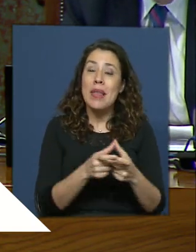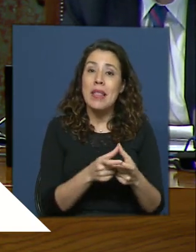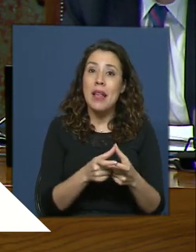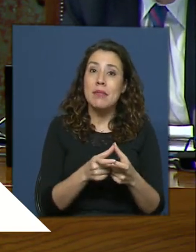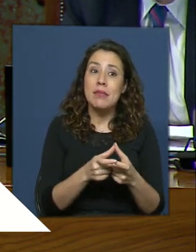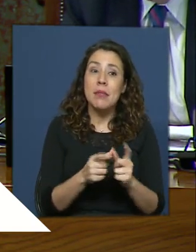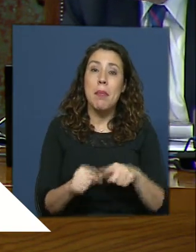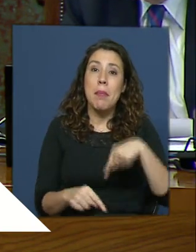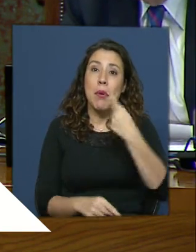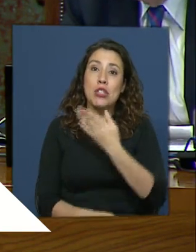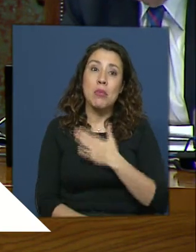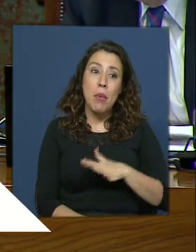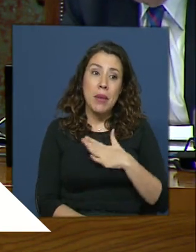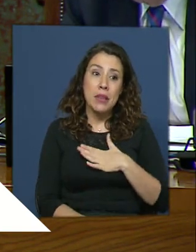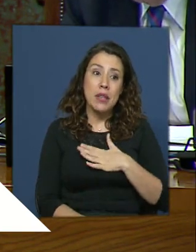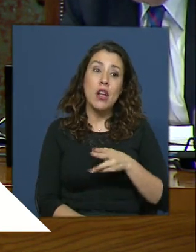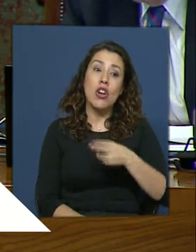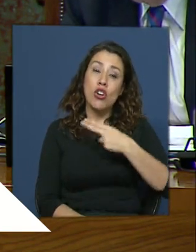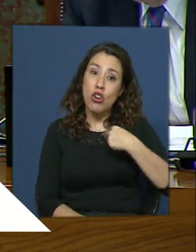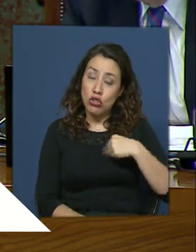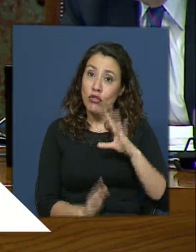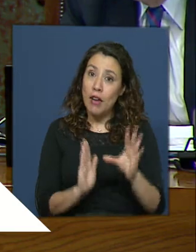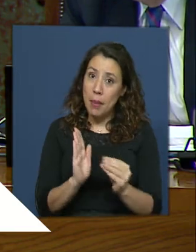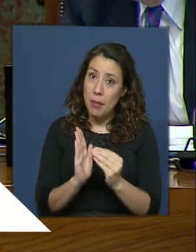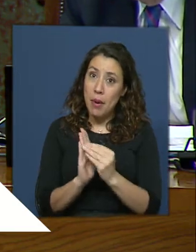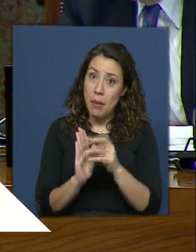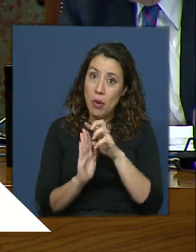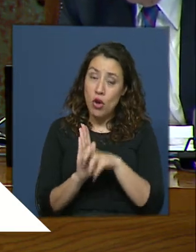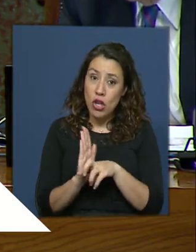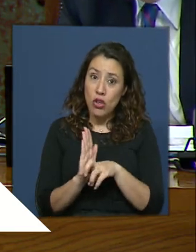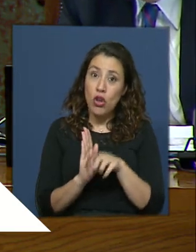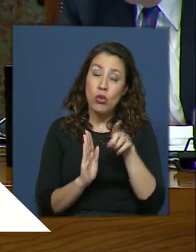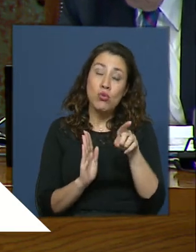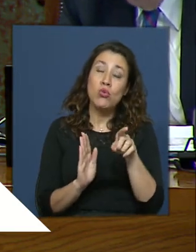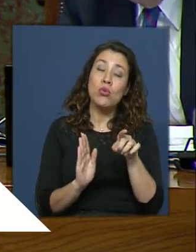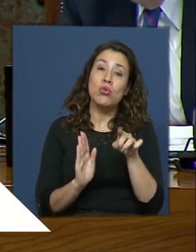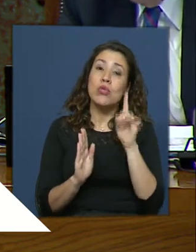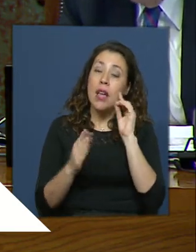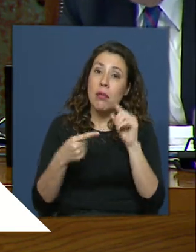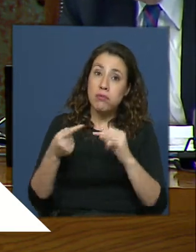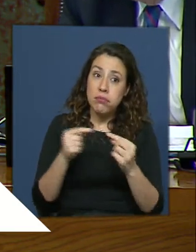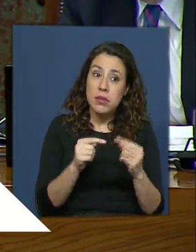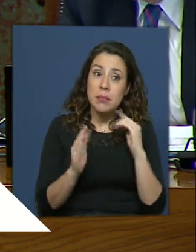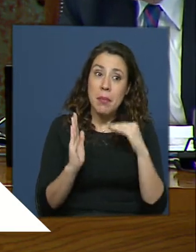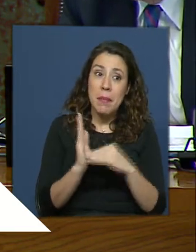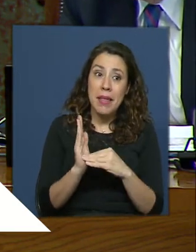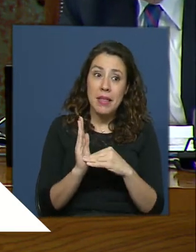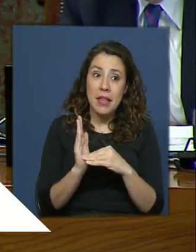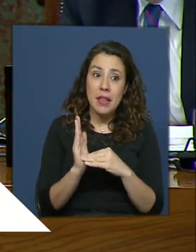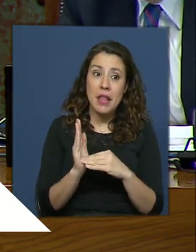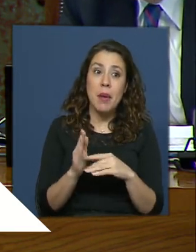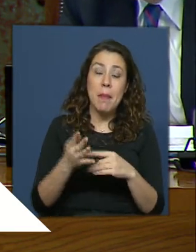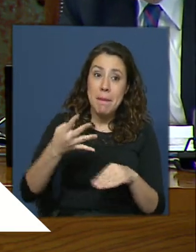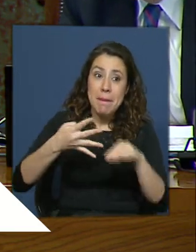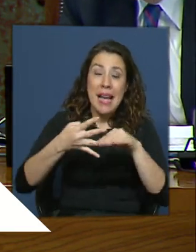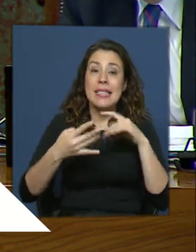parlamentarios el próximo martes. Y créame que vamos a poner el proyecto conforme a su mérito, que ya está con discusión pendiente, por sobre otros, pero no por los aquellos que tienen